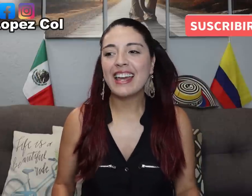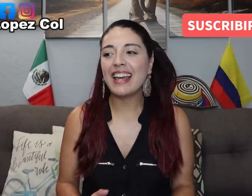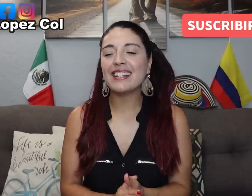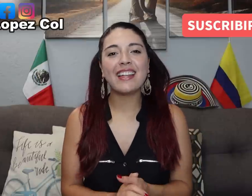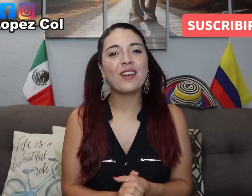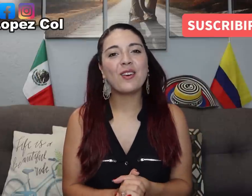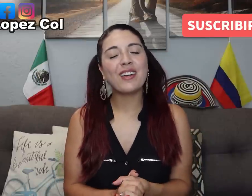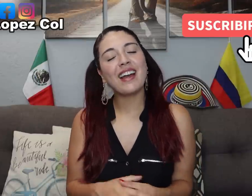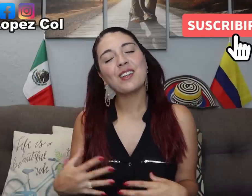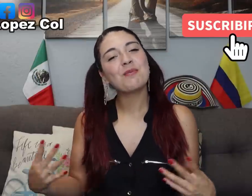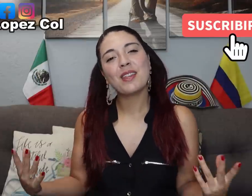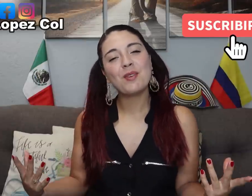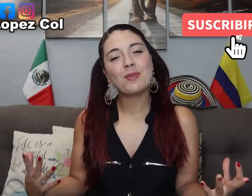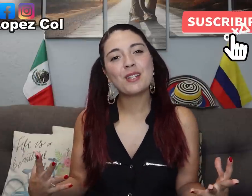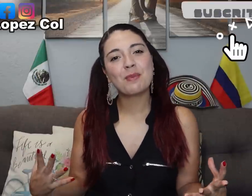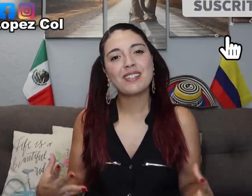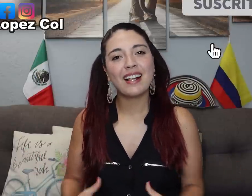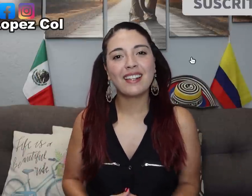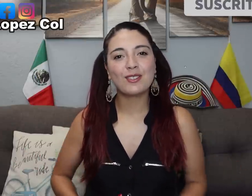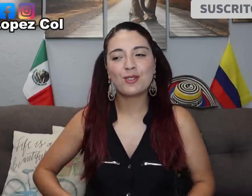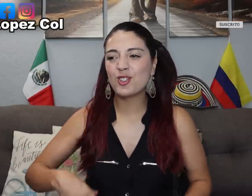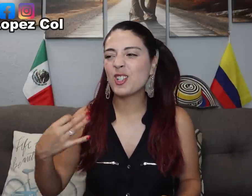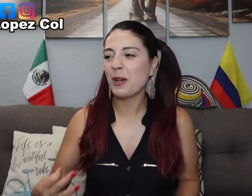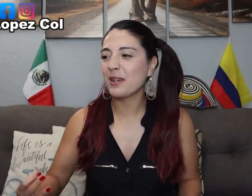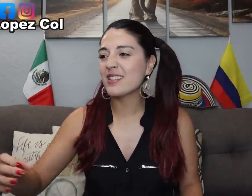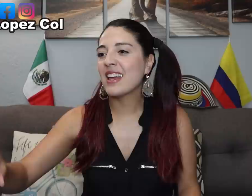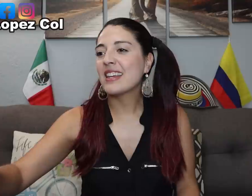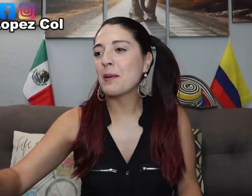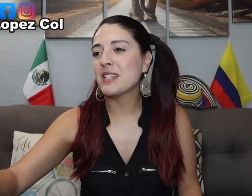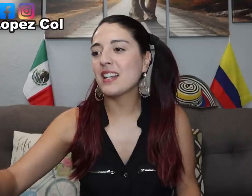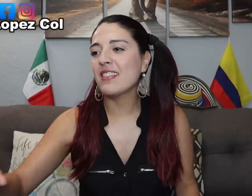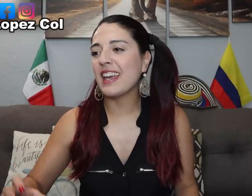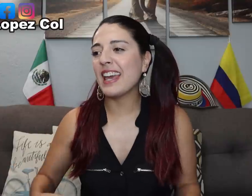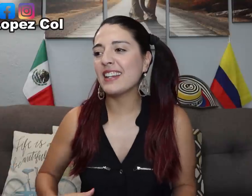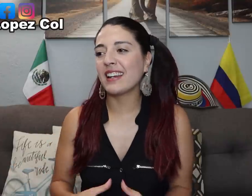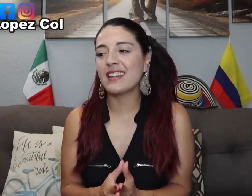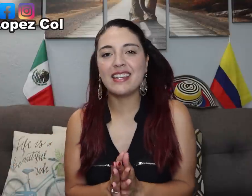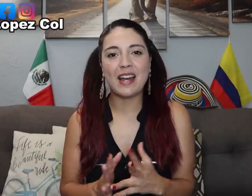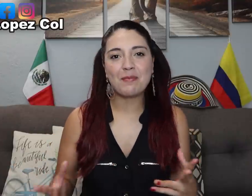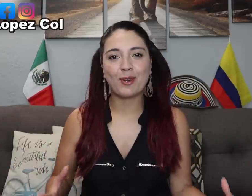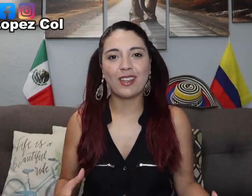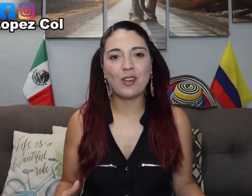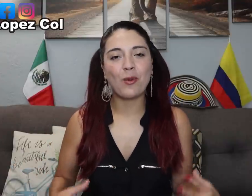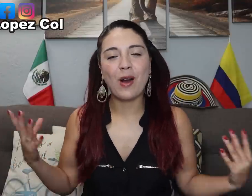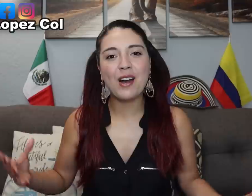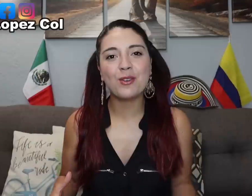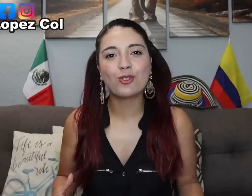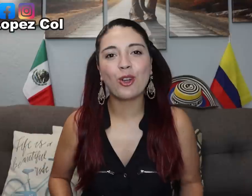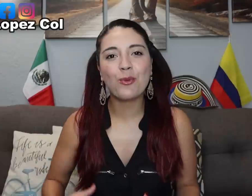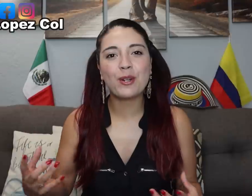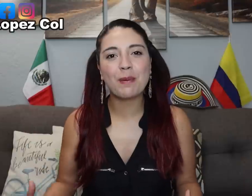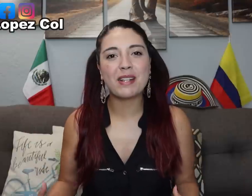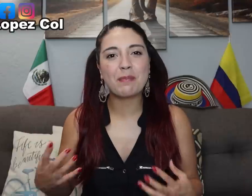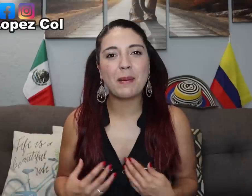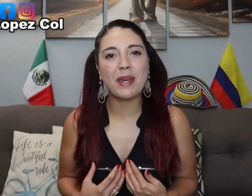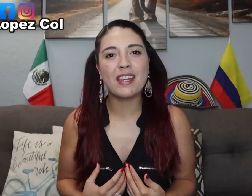encanta. El día de hoy hay un video muy especial de esos chéveres que me llenan de energía porque digo, wow, todo